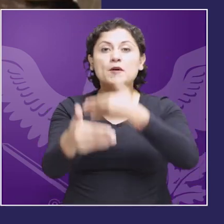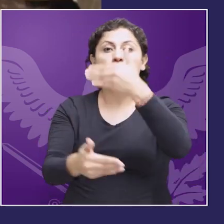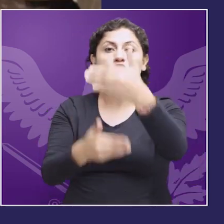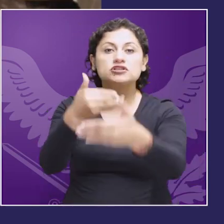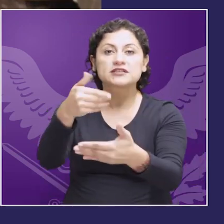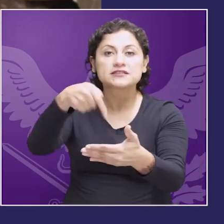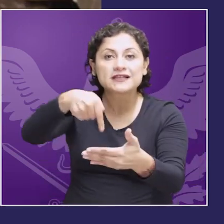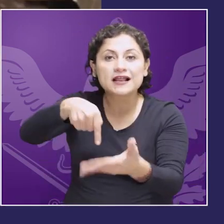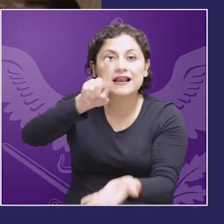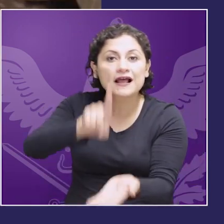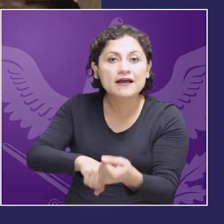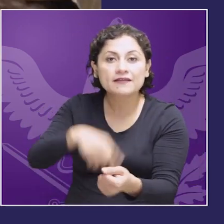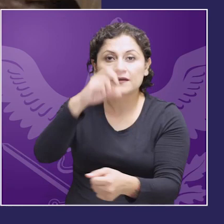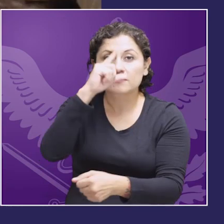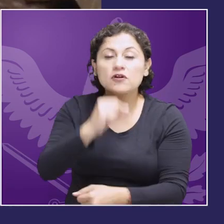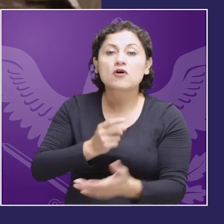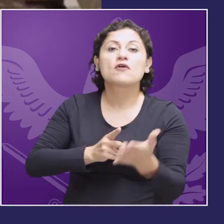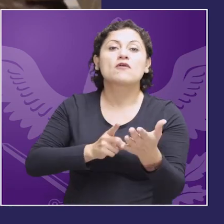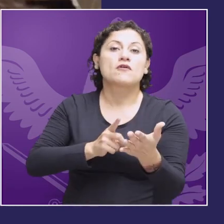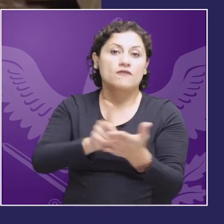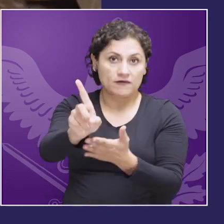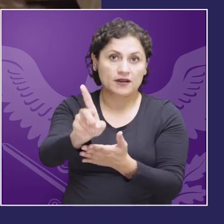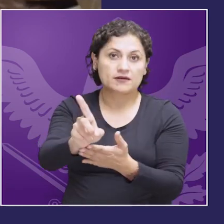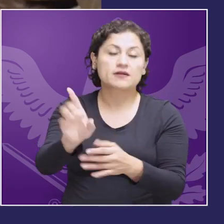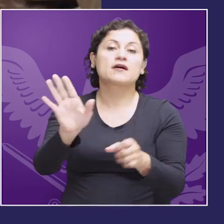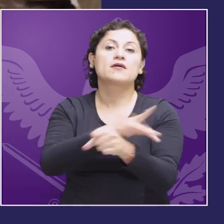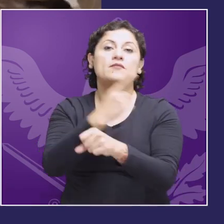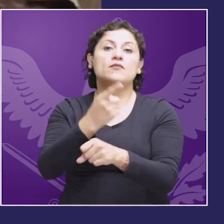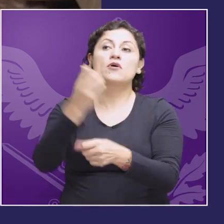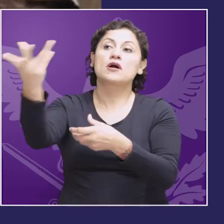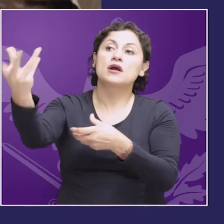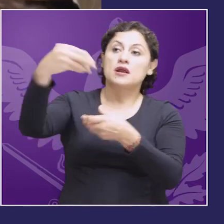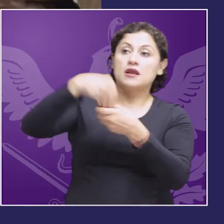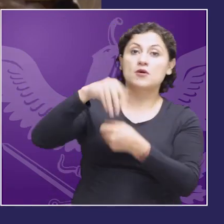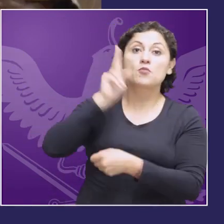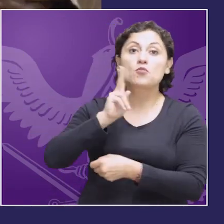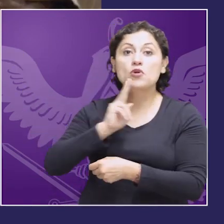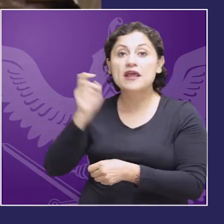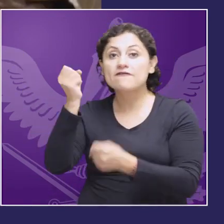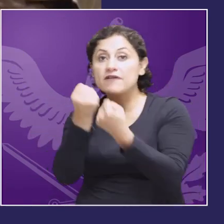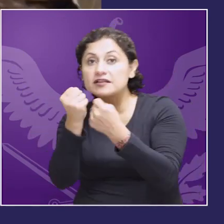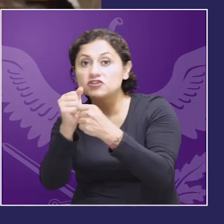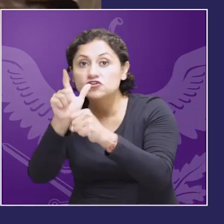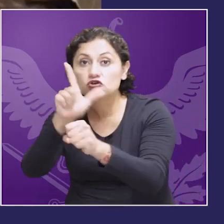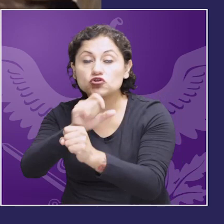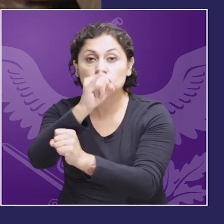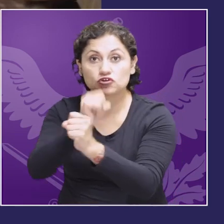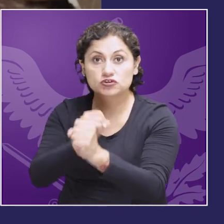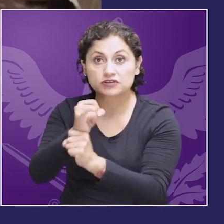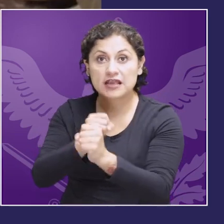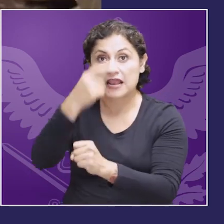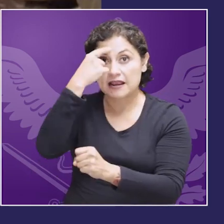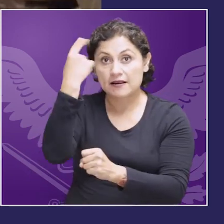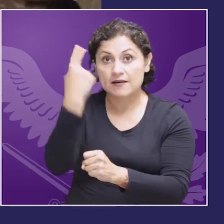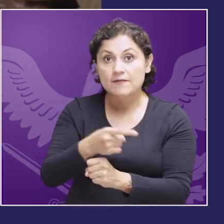introducir prueba sociológica y garantizando que eso no se ponga en cabeza de la víctima, porque es una prueba cara, es